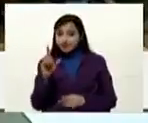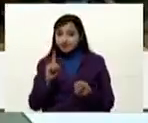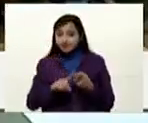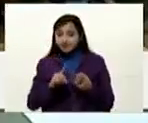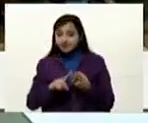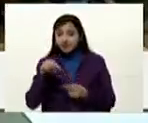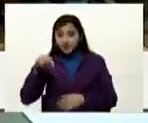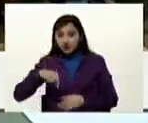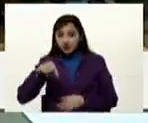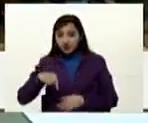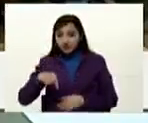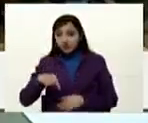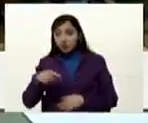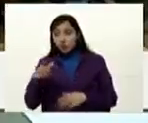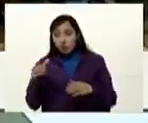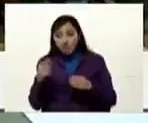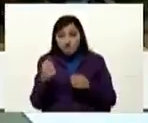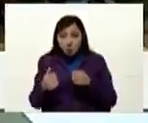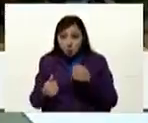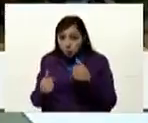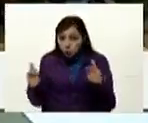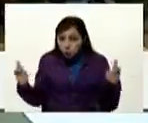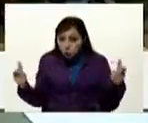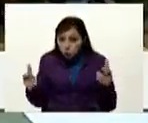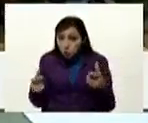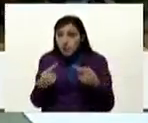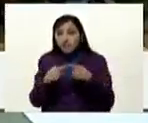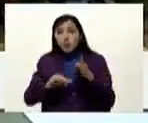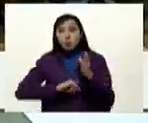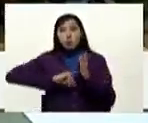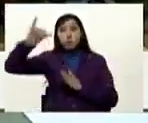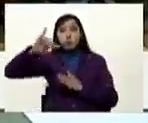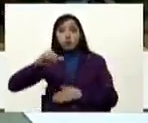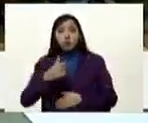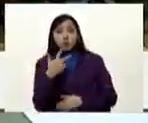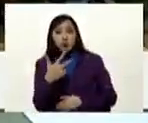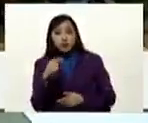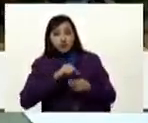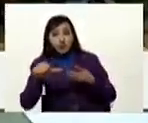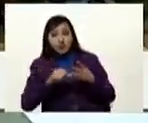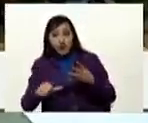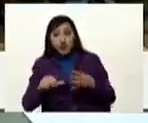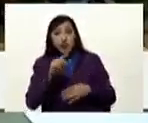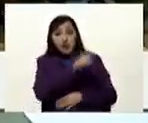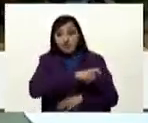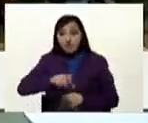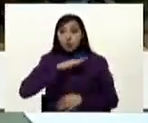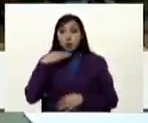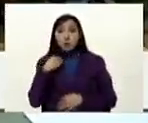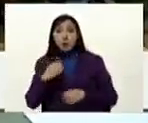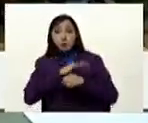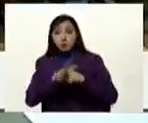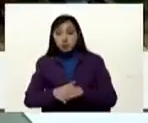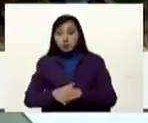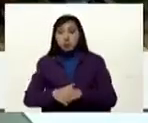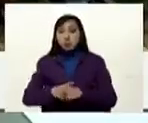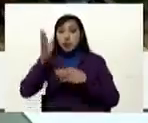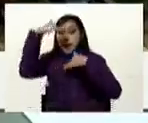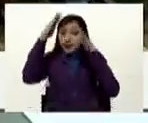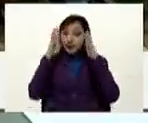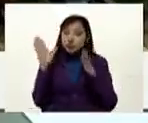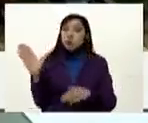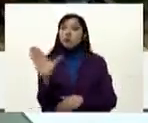hoy una disminución, pero Caracas estuvo muy alto las últimas 3 semanas. Caracas, atención Caracas,